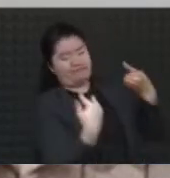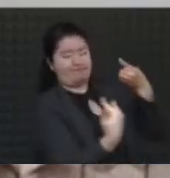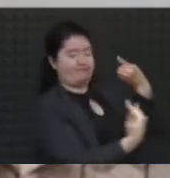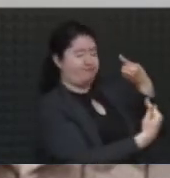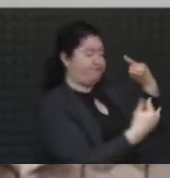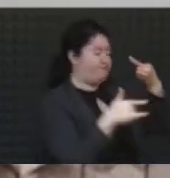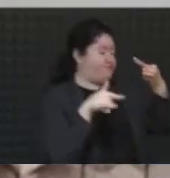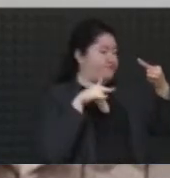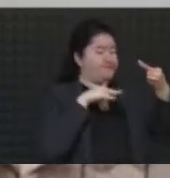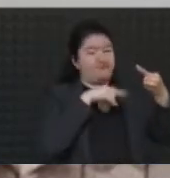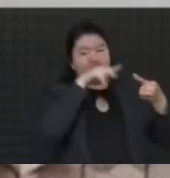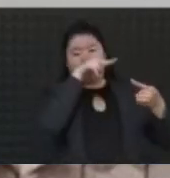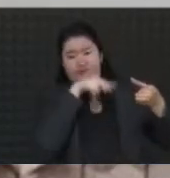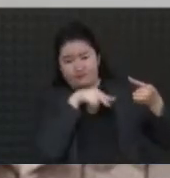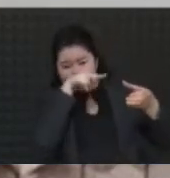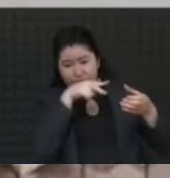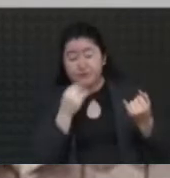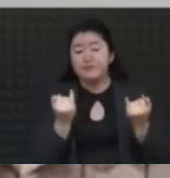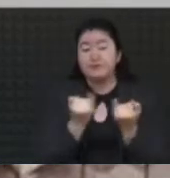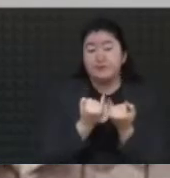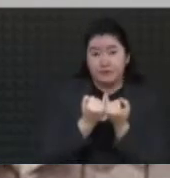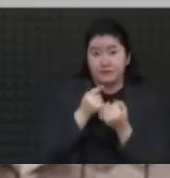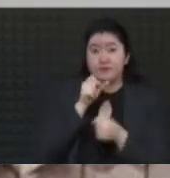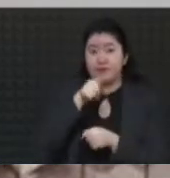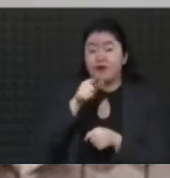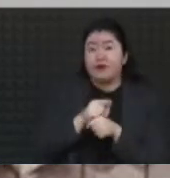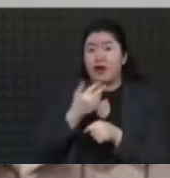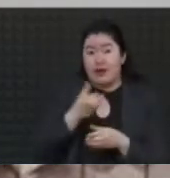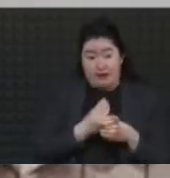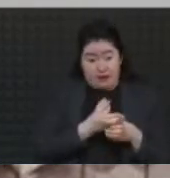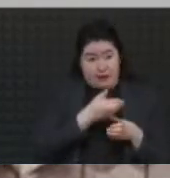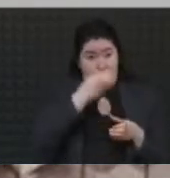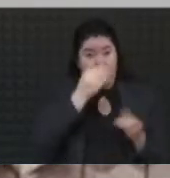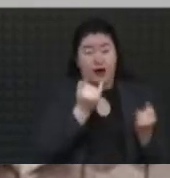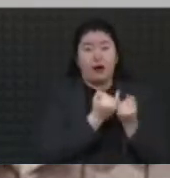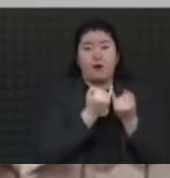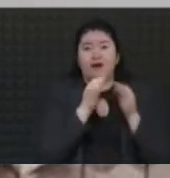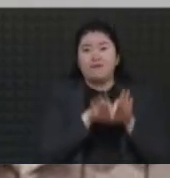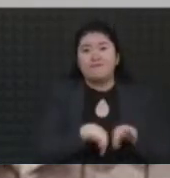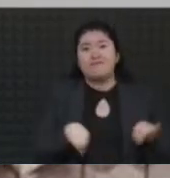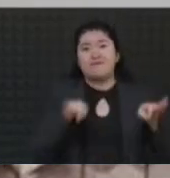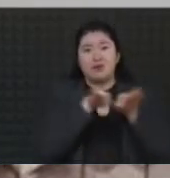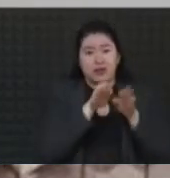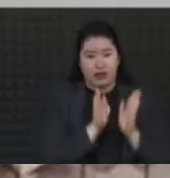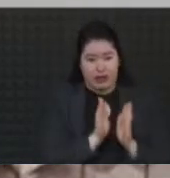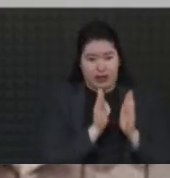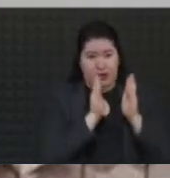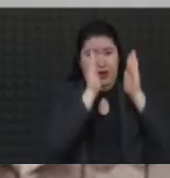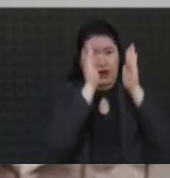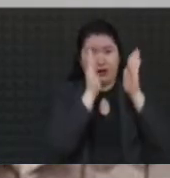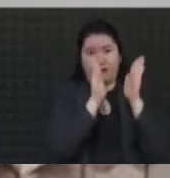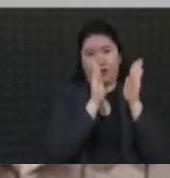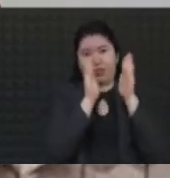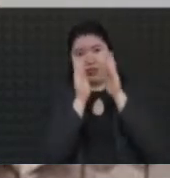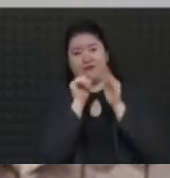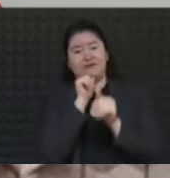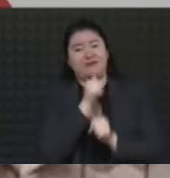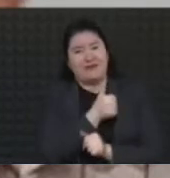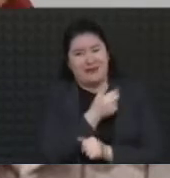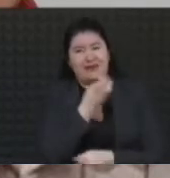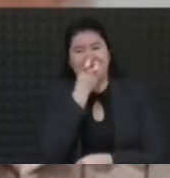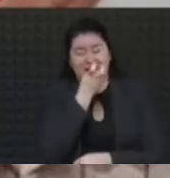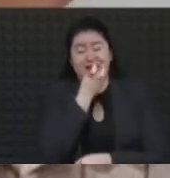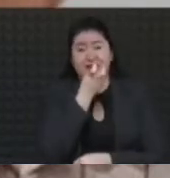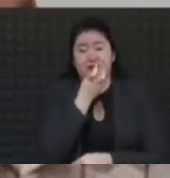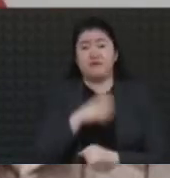mecanismo de seguimiento de las columnas, sobre todo de la verticalidad de los asentamientos. Entonces,